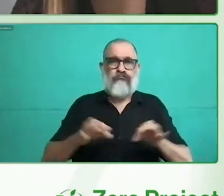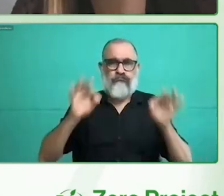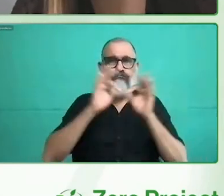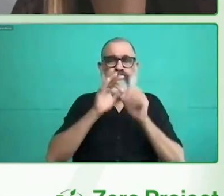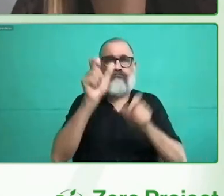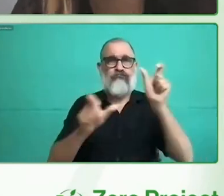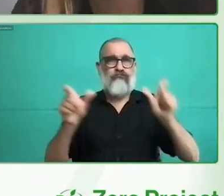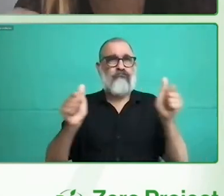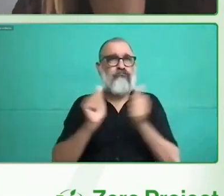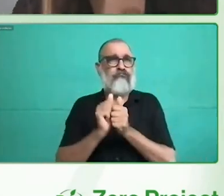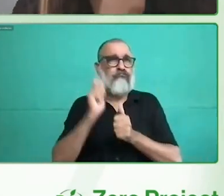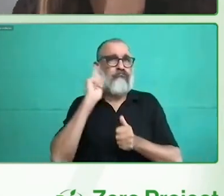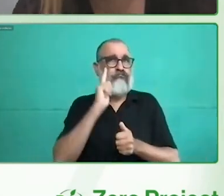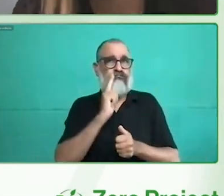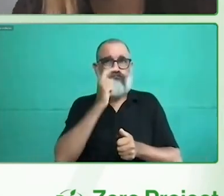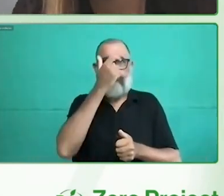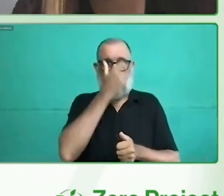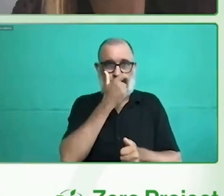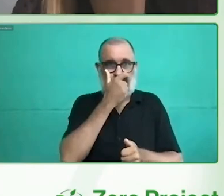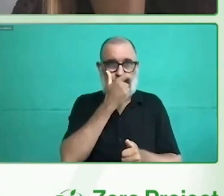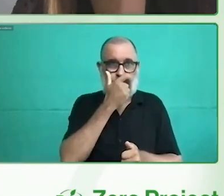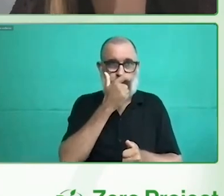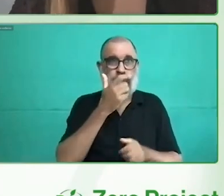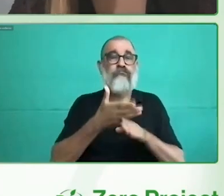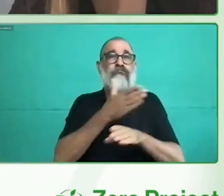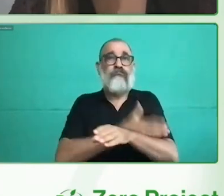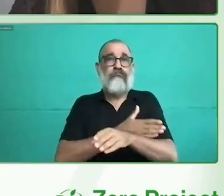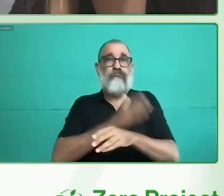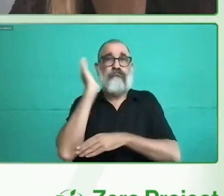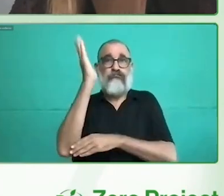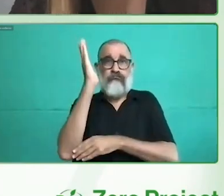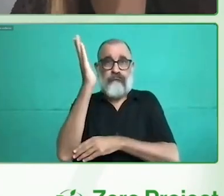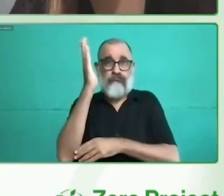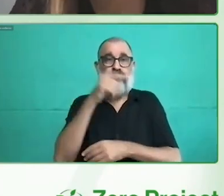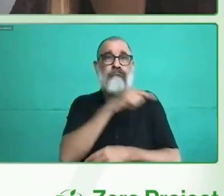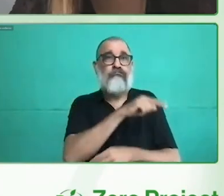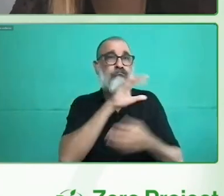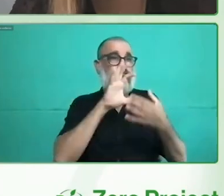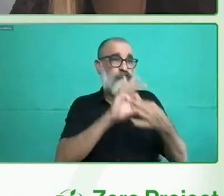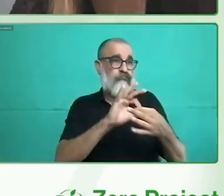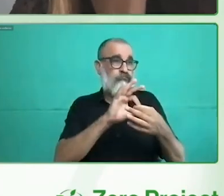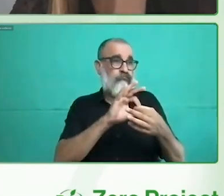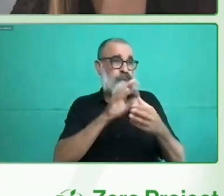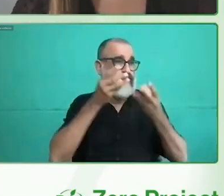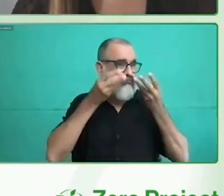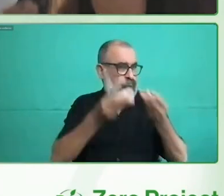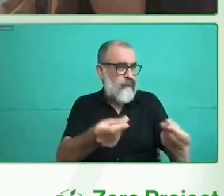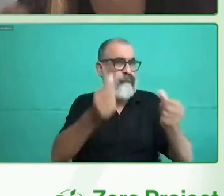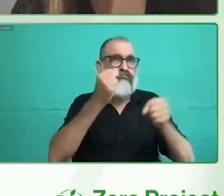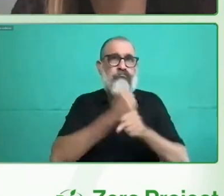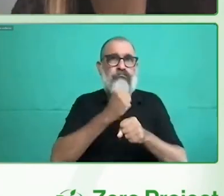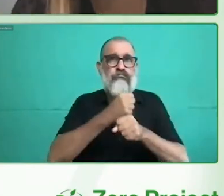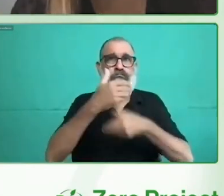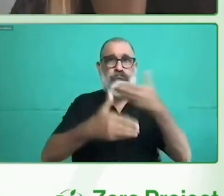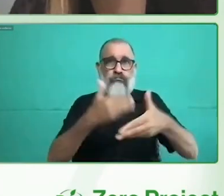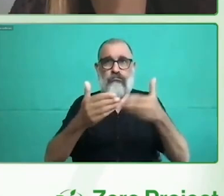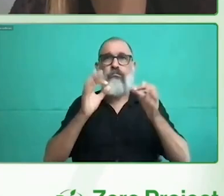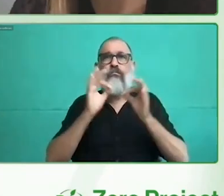trabajo, sea dependiente o independiente. Esta etapa es tan crucial porque en su